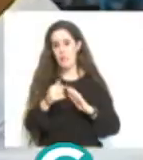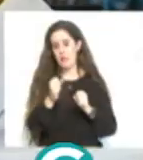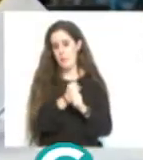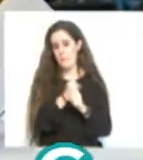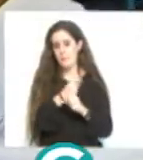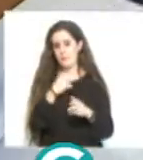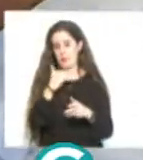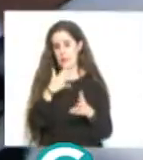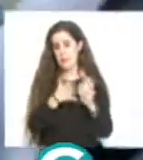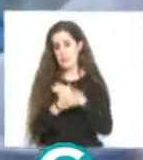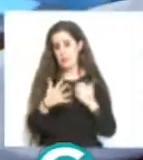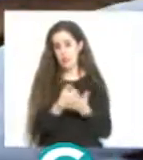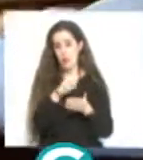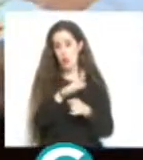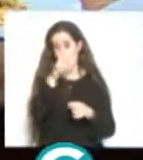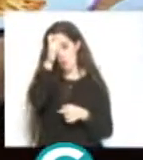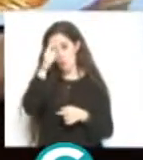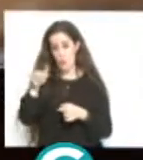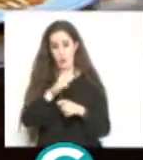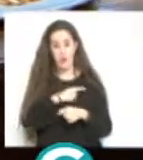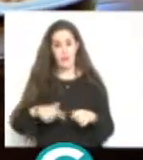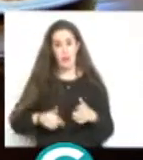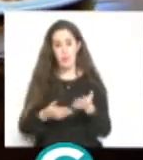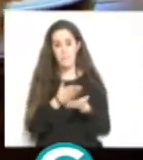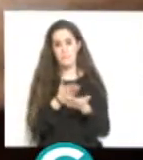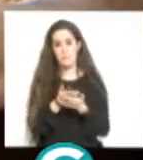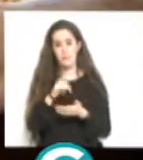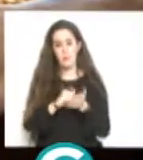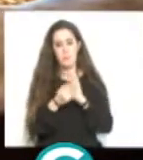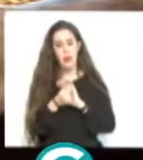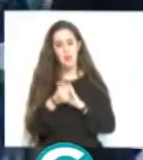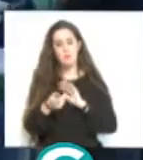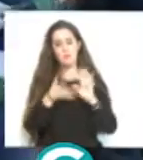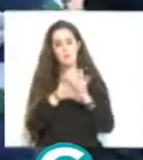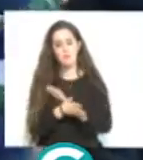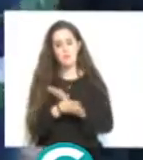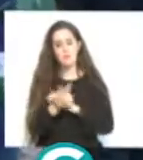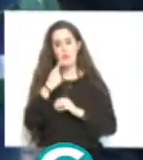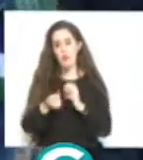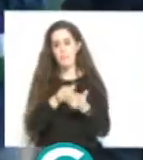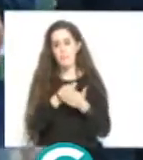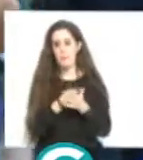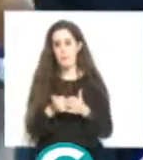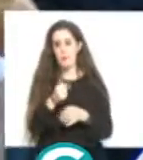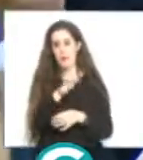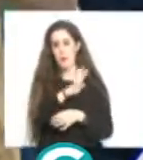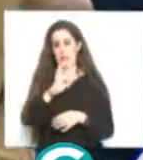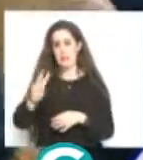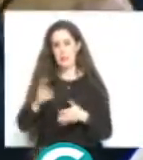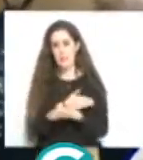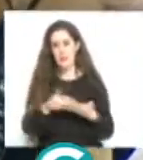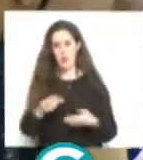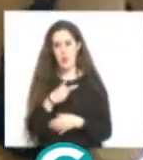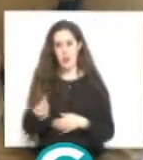caso de todos los municipios gaditanos que lo solicitaron. Estos planes han supuesto una financiación de más de 43 millones